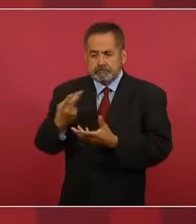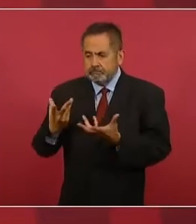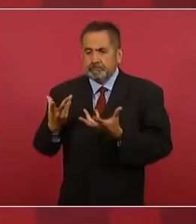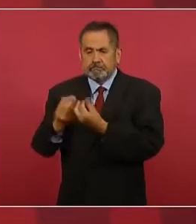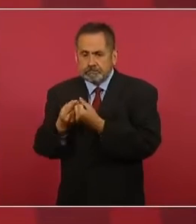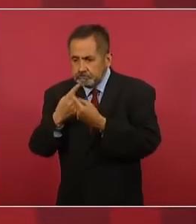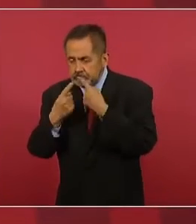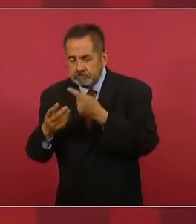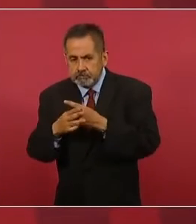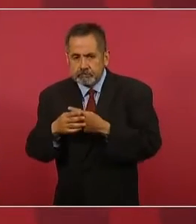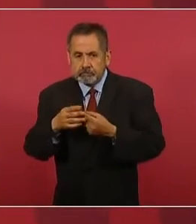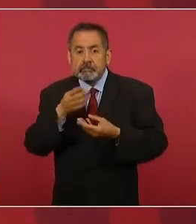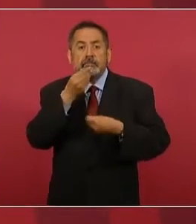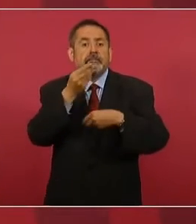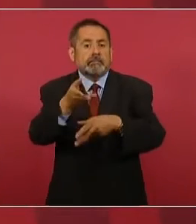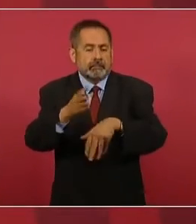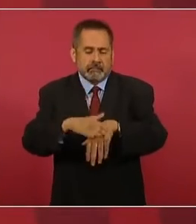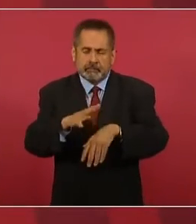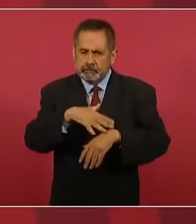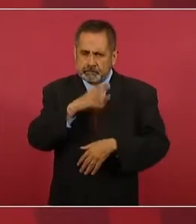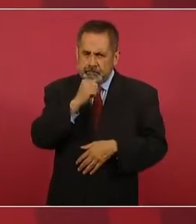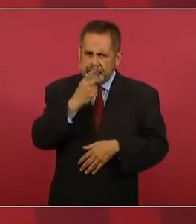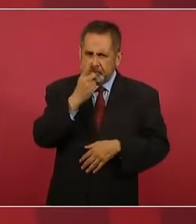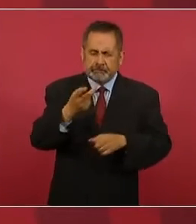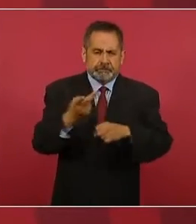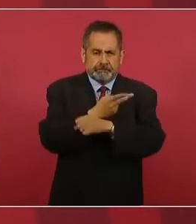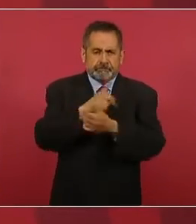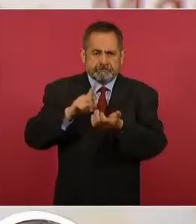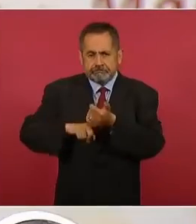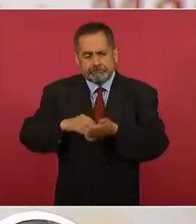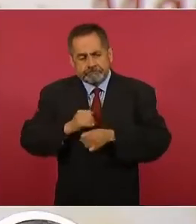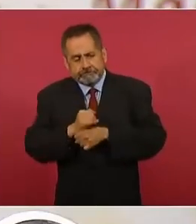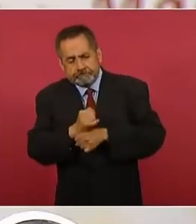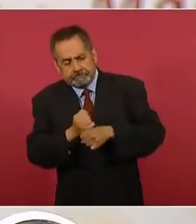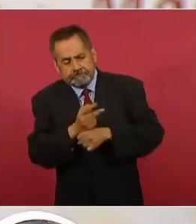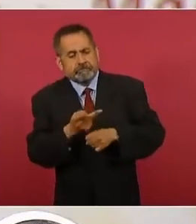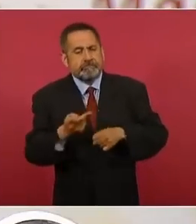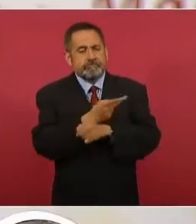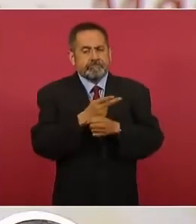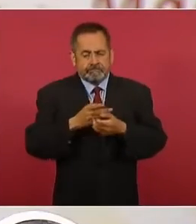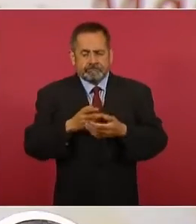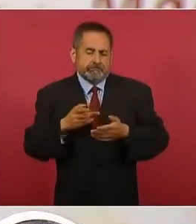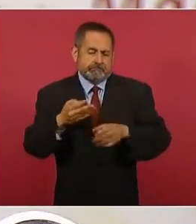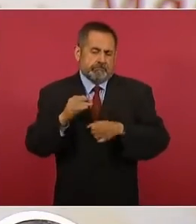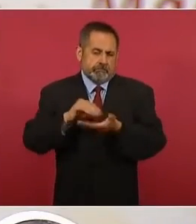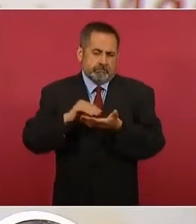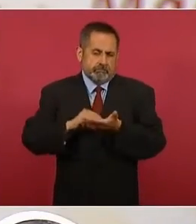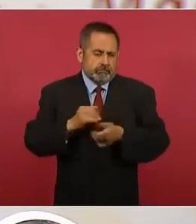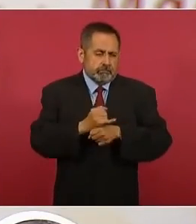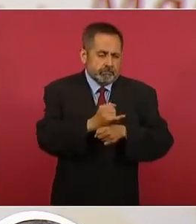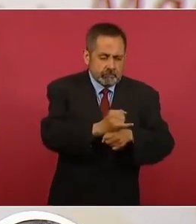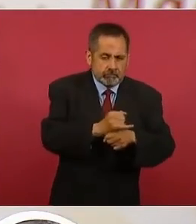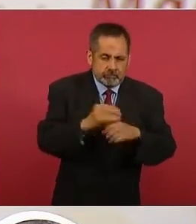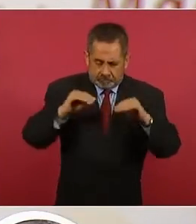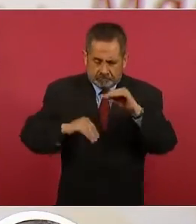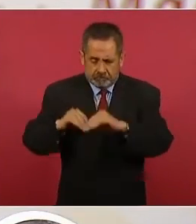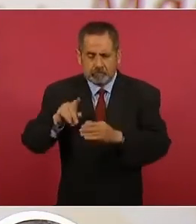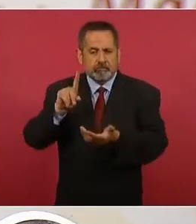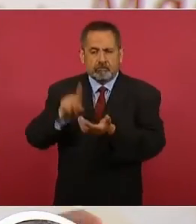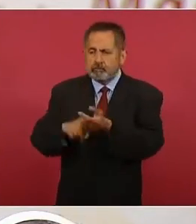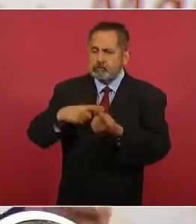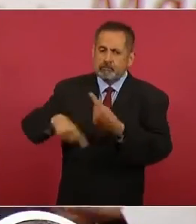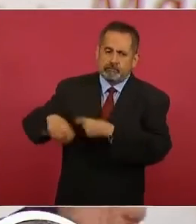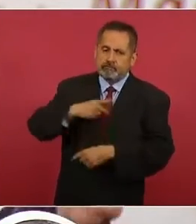No podemos decirle, ¿verdad?, cuál es el estado procesal que guardan los asuntos, porque estamos obligados a